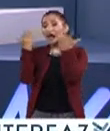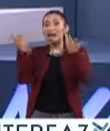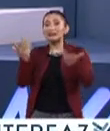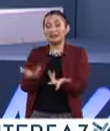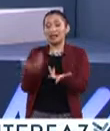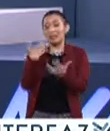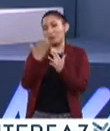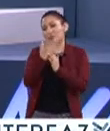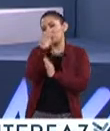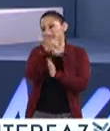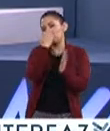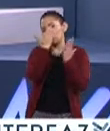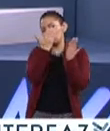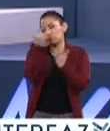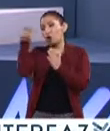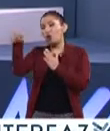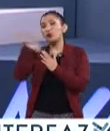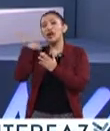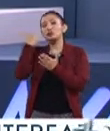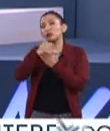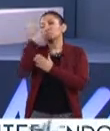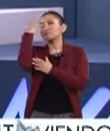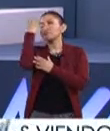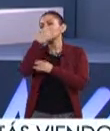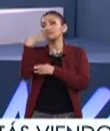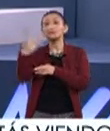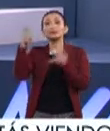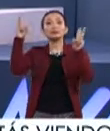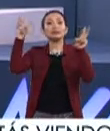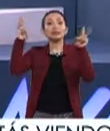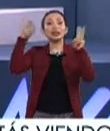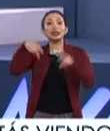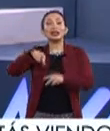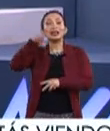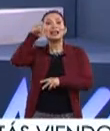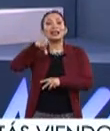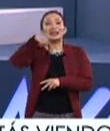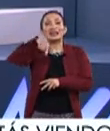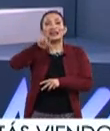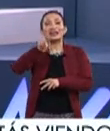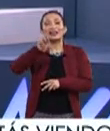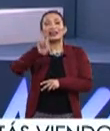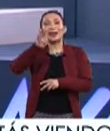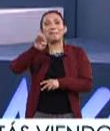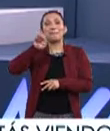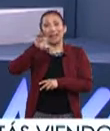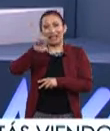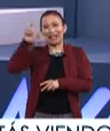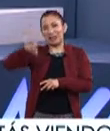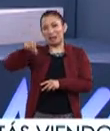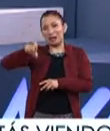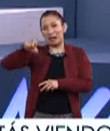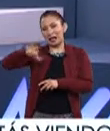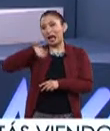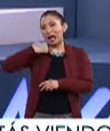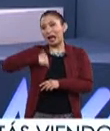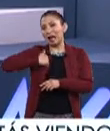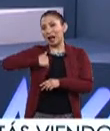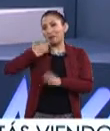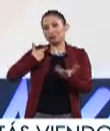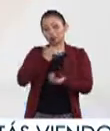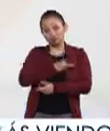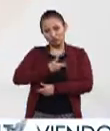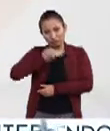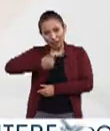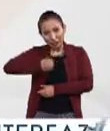realizar parte de sus estudios en una ciudad bellísima que se llama Quebec, que está precisamente en Canadá. Muy buenos días, es un placer